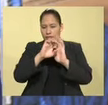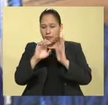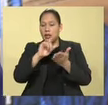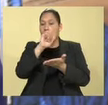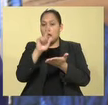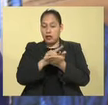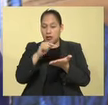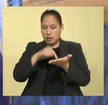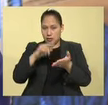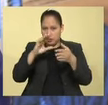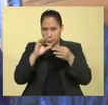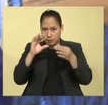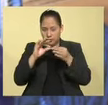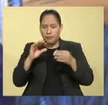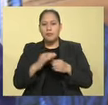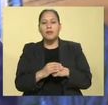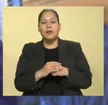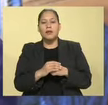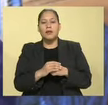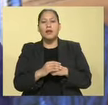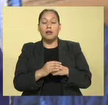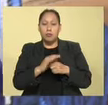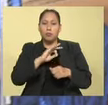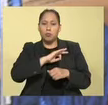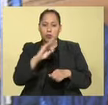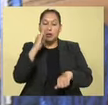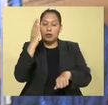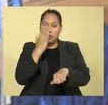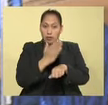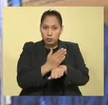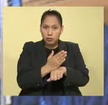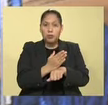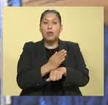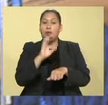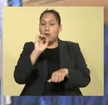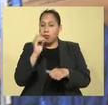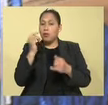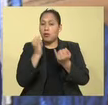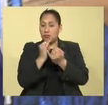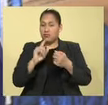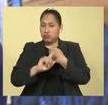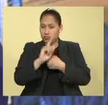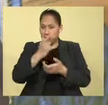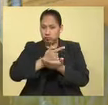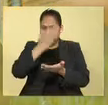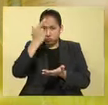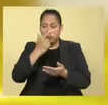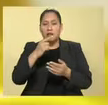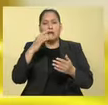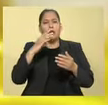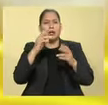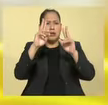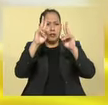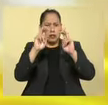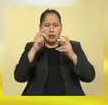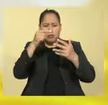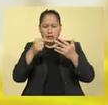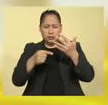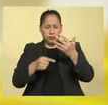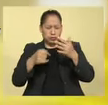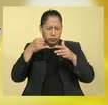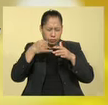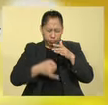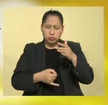también nos nos dice que es causa de sanción o incluso hasta de delito te digo es es muy amplia y